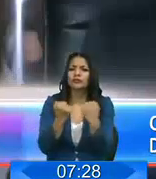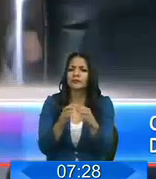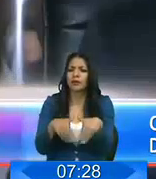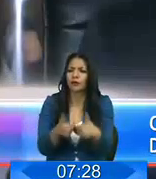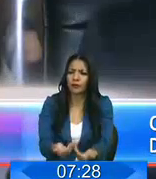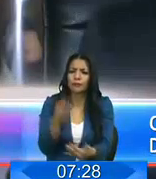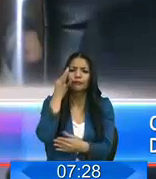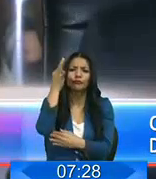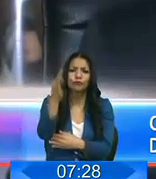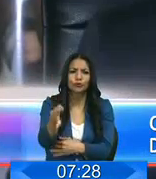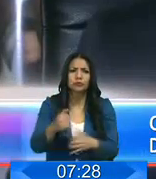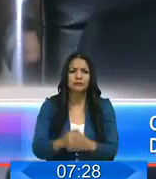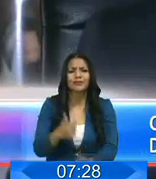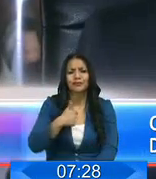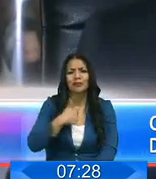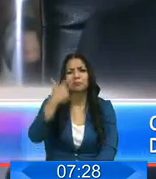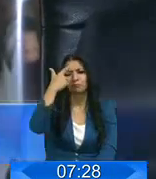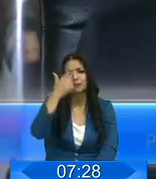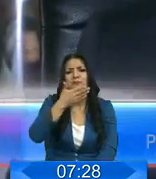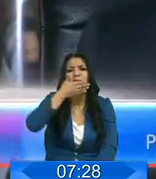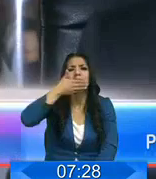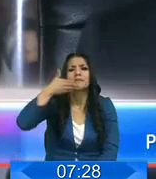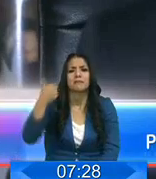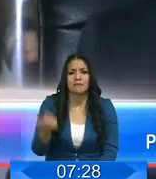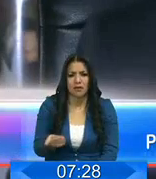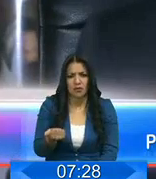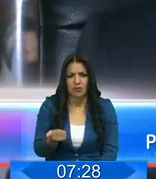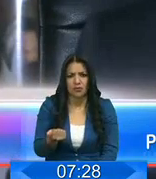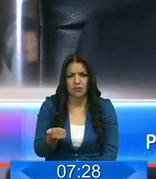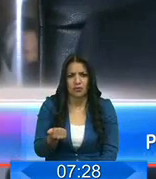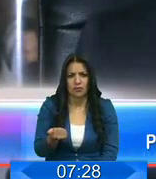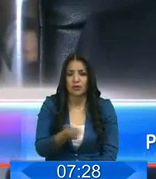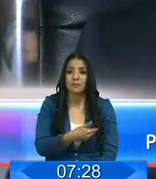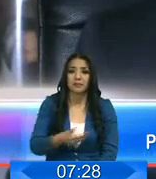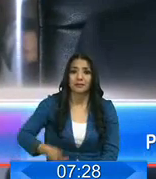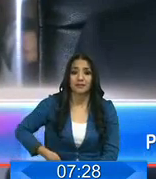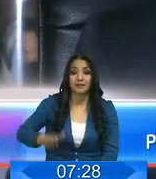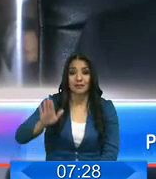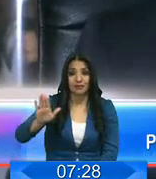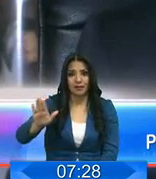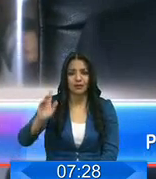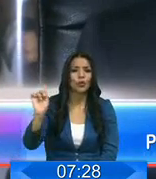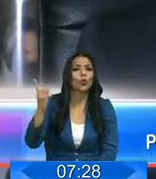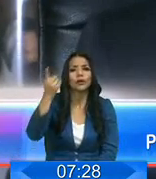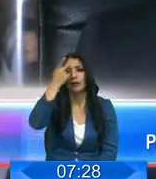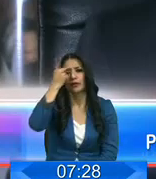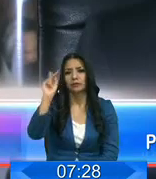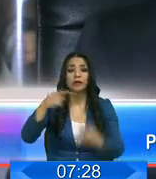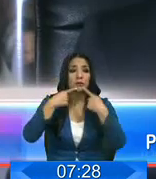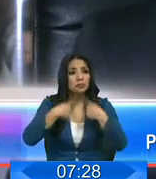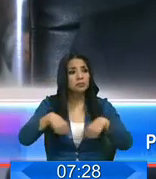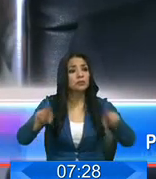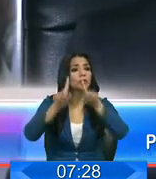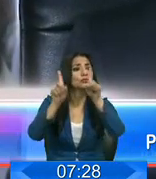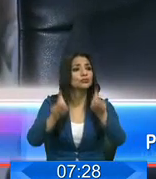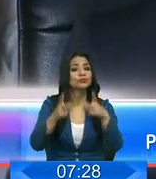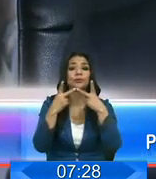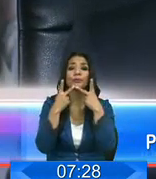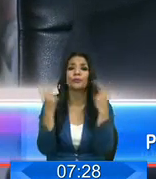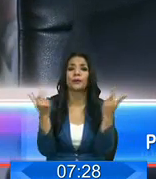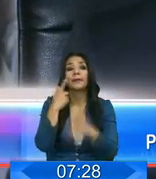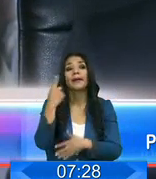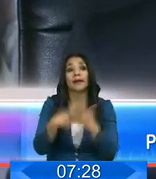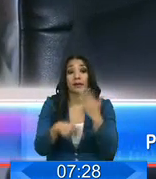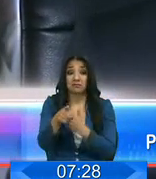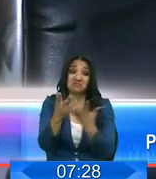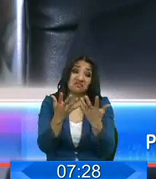Yo creo que habría sido mejor que el presidente, que es el único facultado, convoque una consulta para ver si el